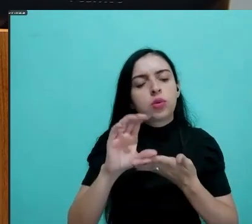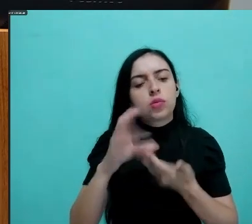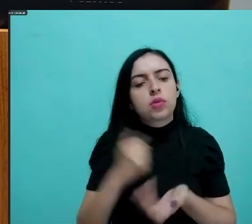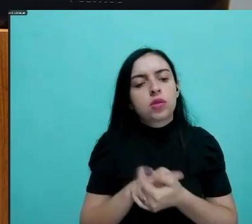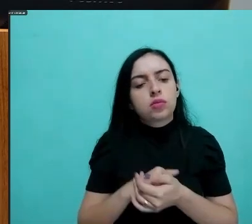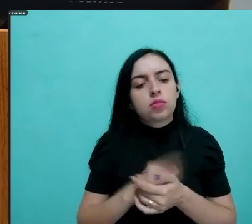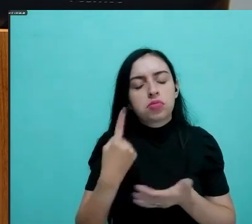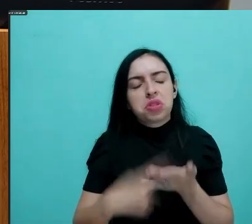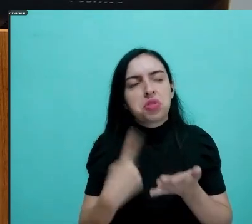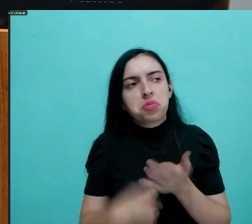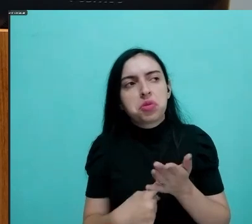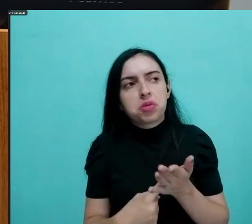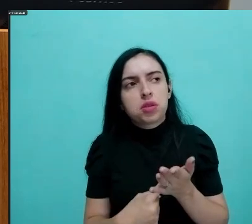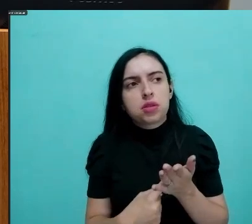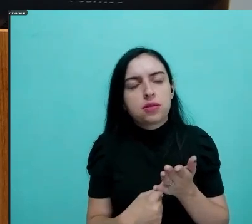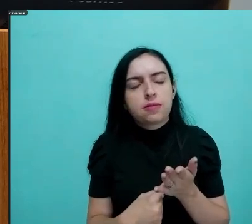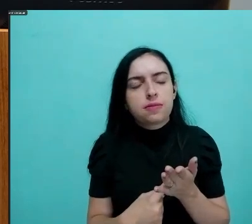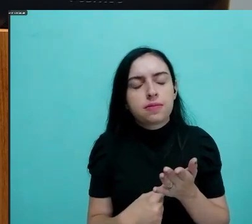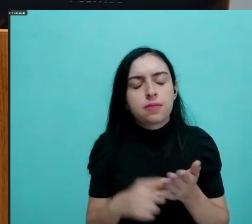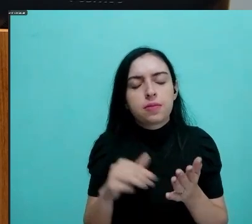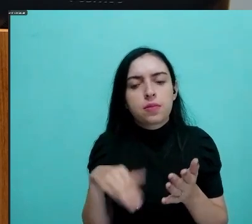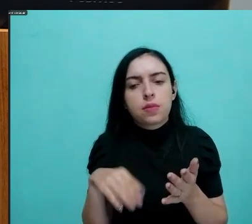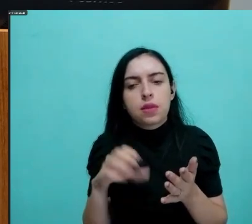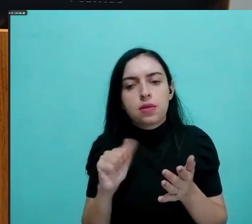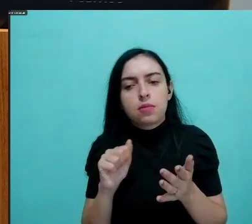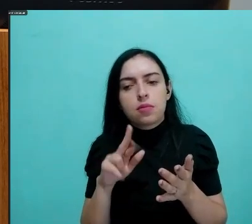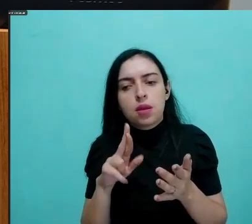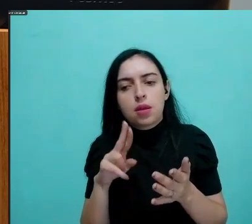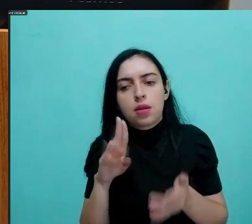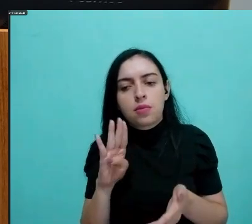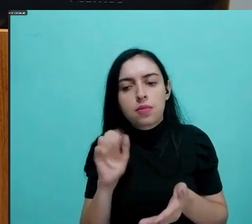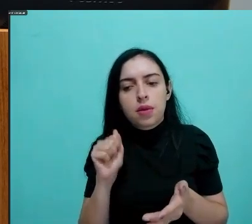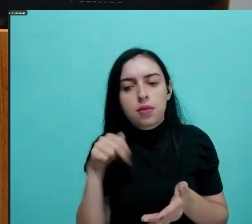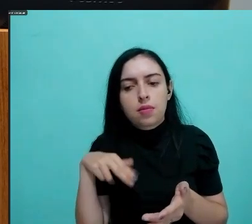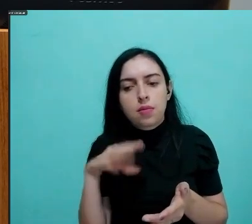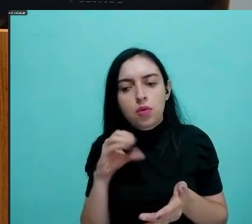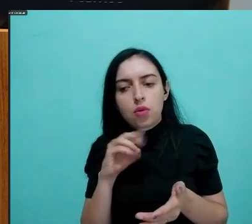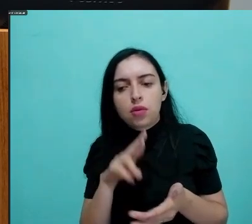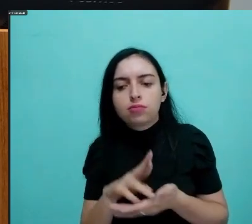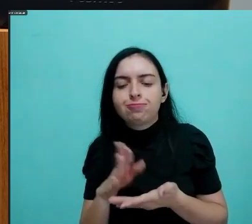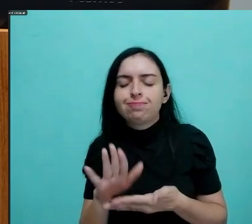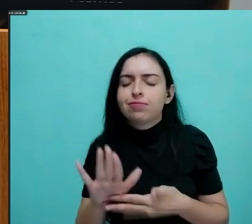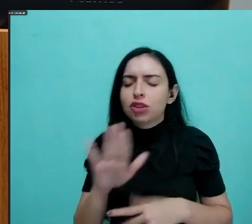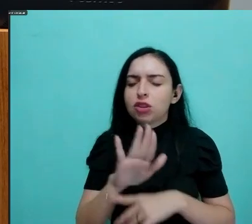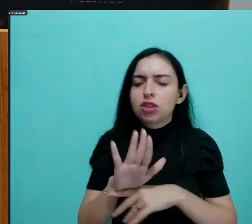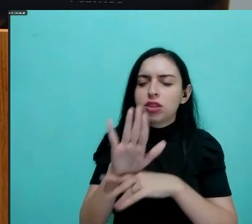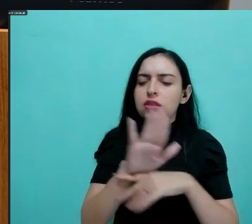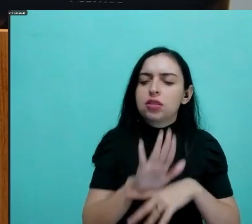llamábamos el delito de solidaridad,